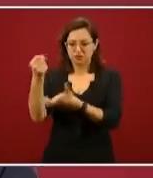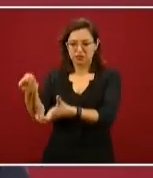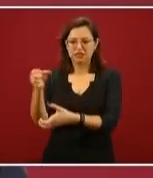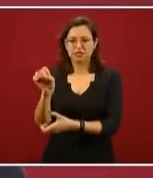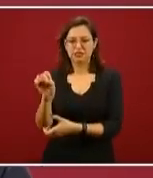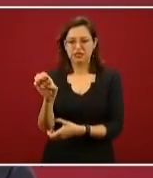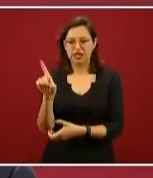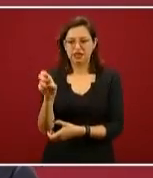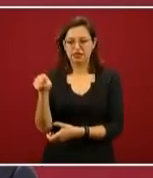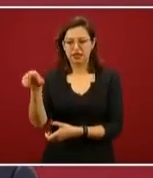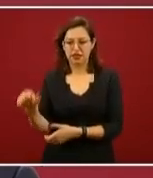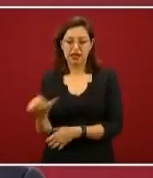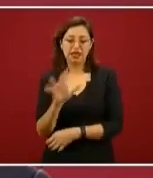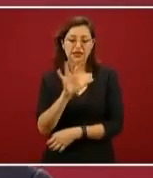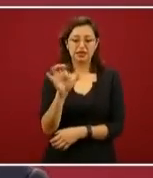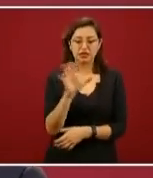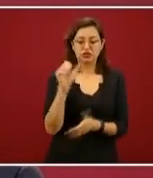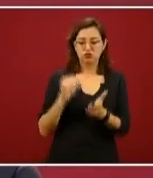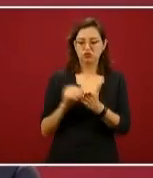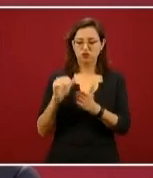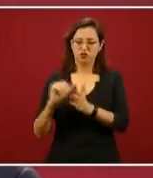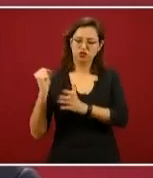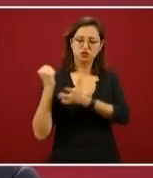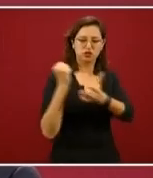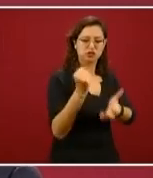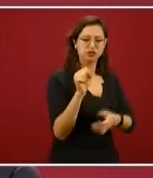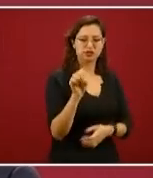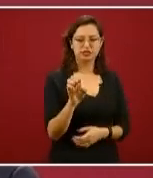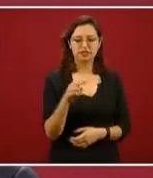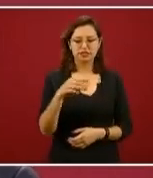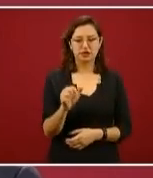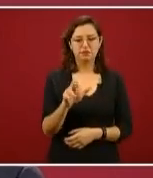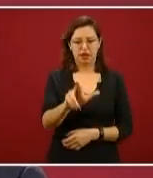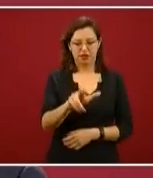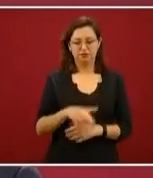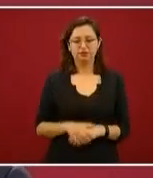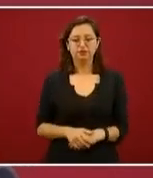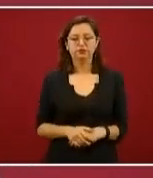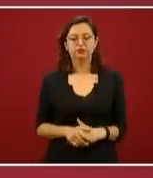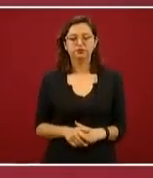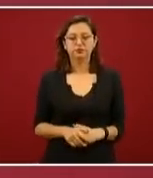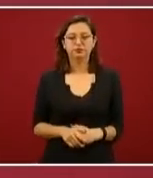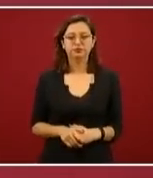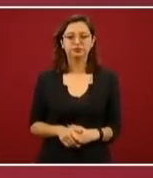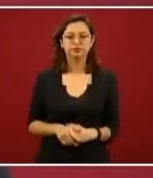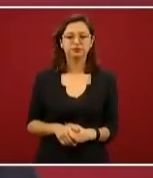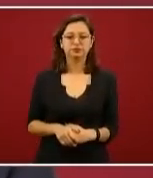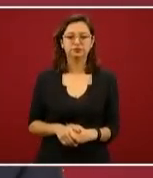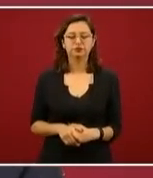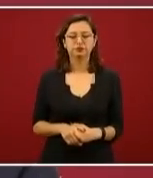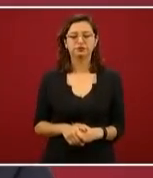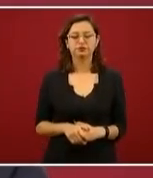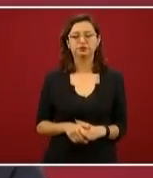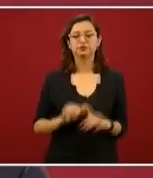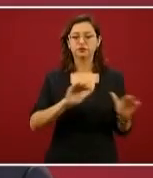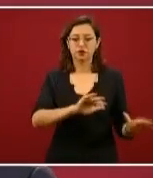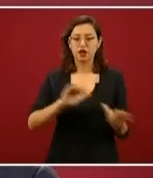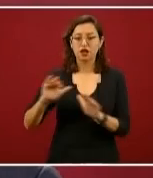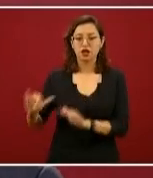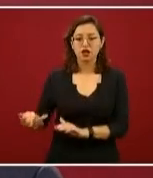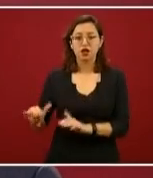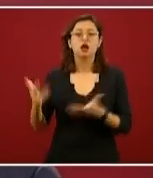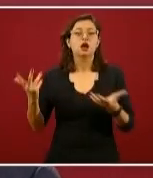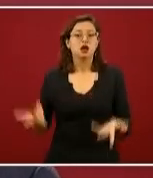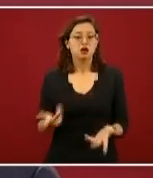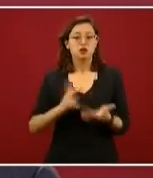Nacional y cerca de 500 millones de pesos a la Secretaría de Marina. Quiero ahora referirme a los recursos con los que se ha